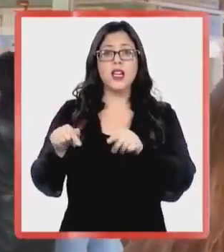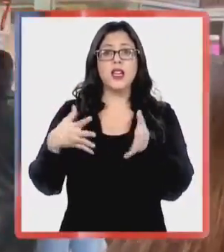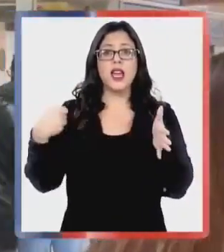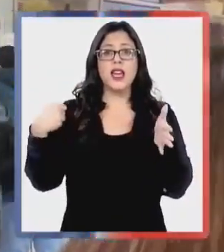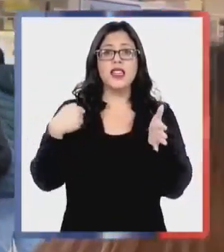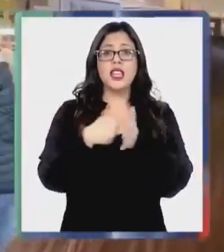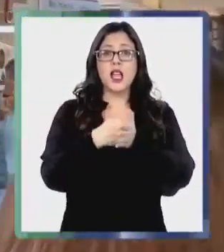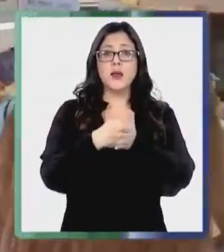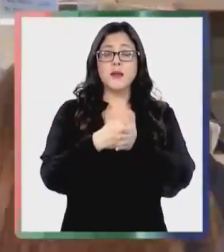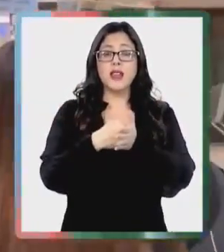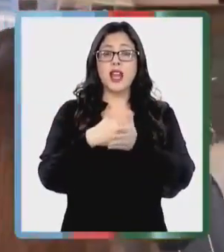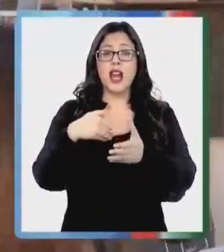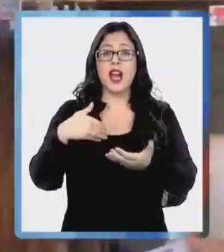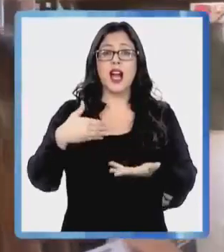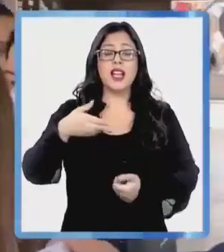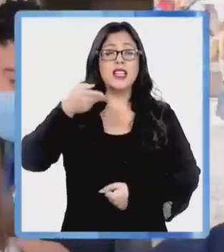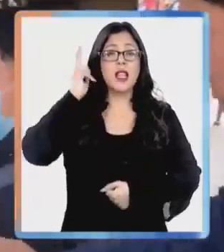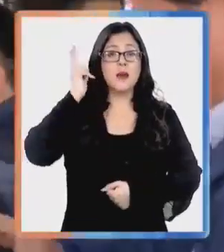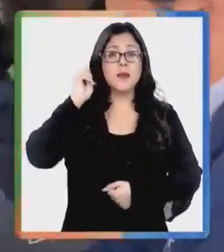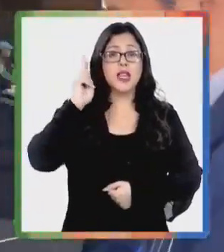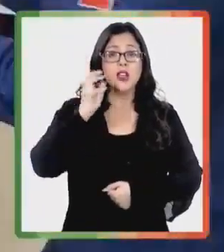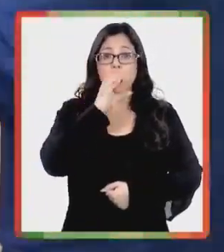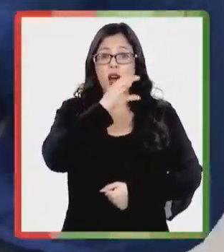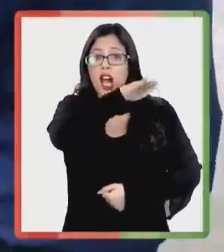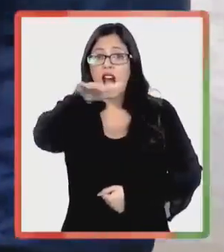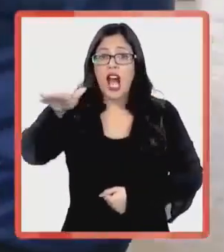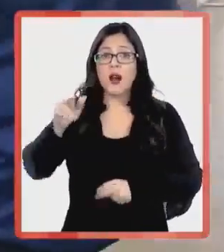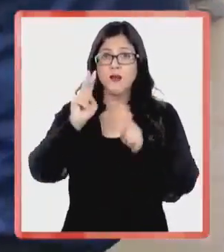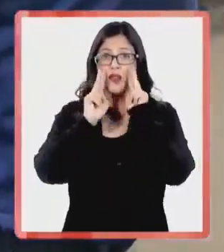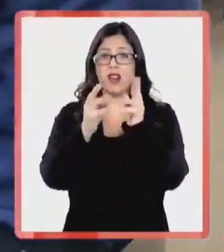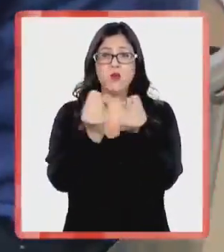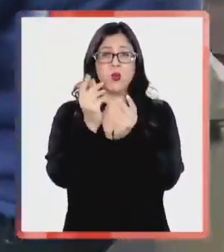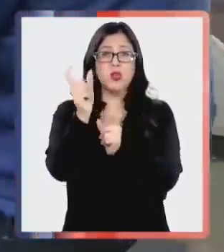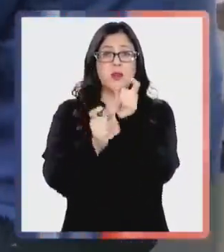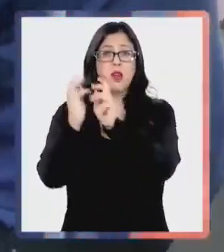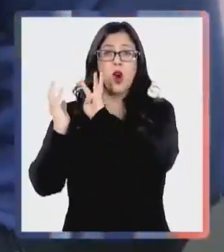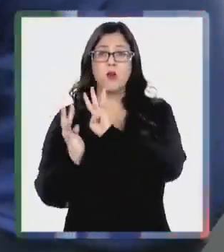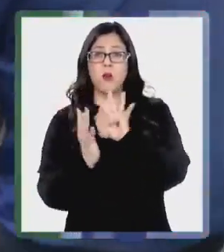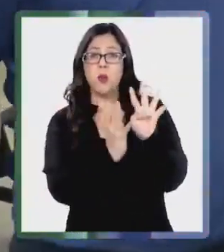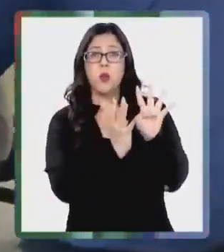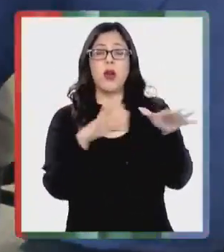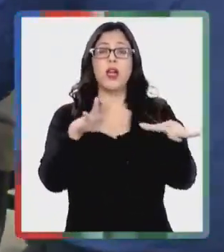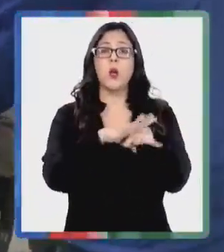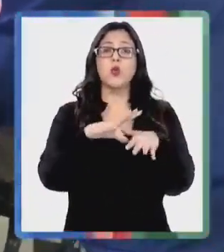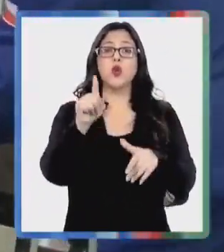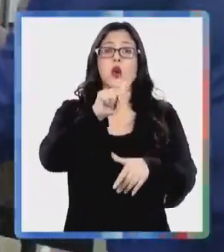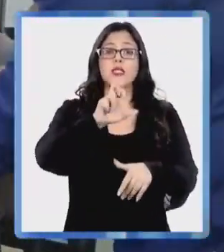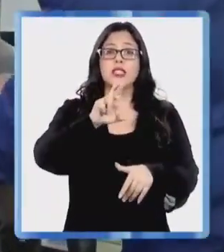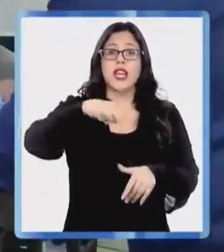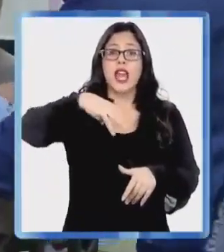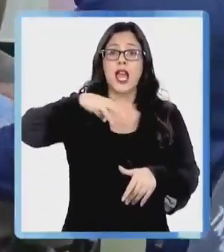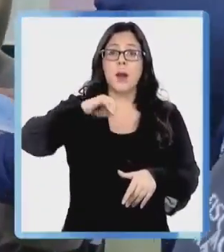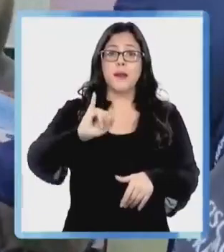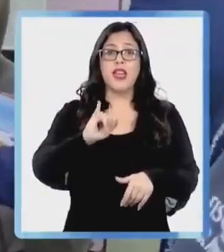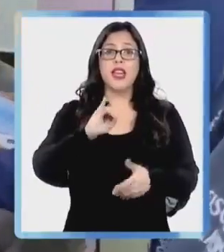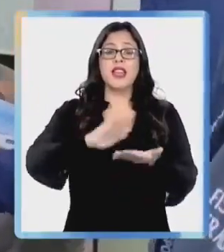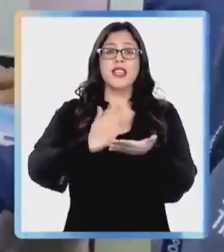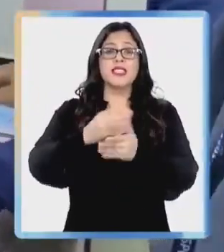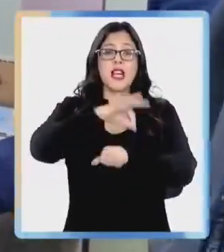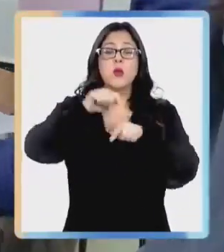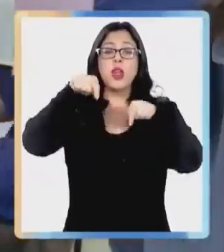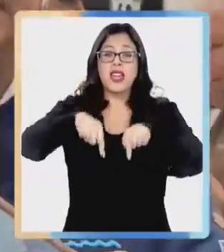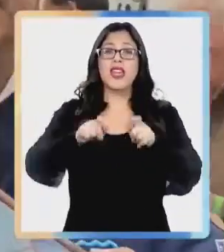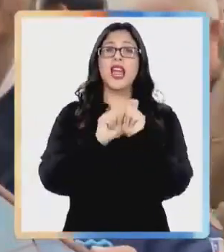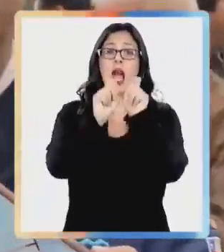rural donde la cantidad de pasajeros, como ustedes la ven, siempre es continua. Junto con el Seremi de Salud estamos acá en la campaña